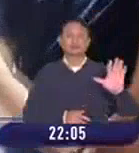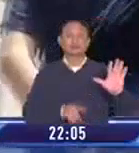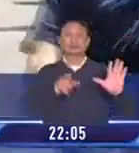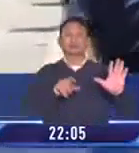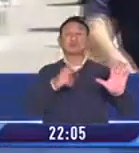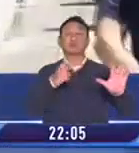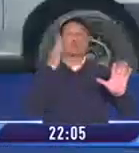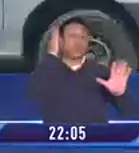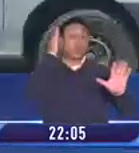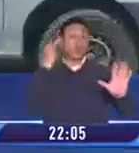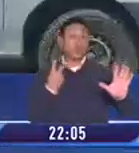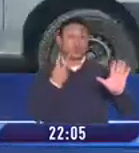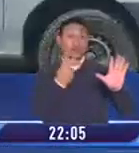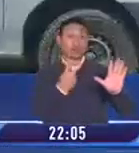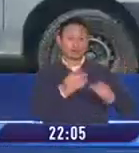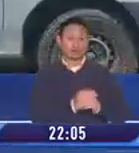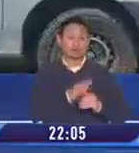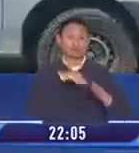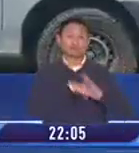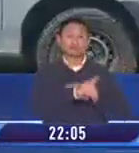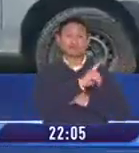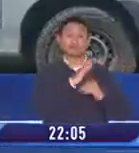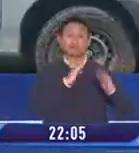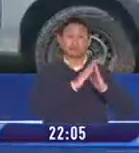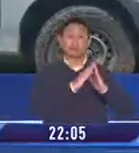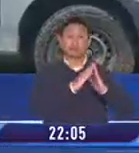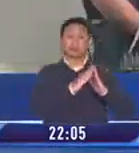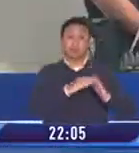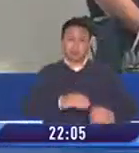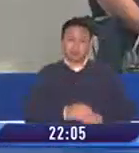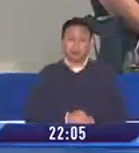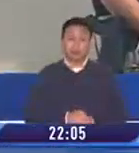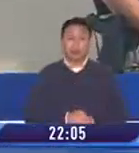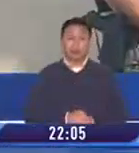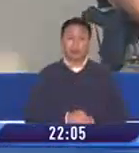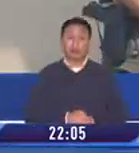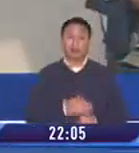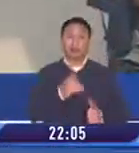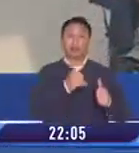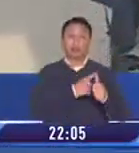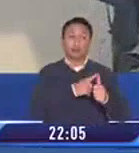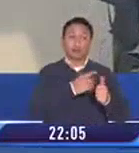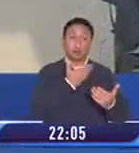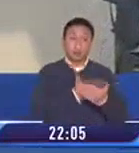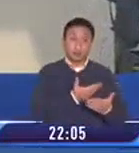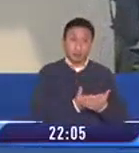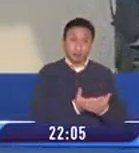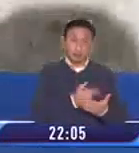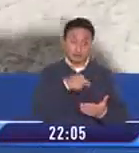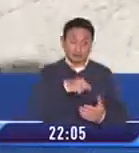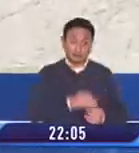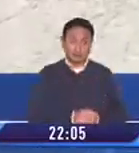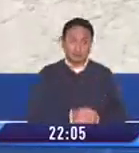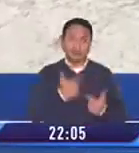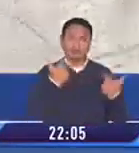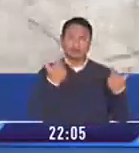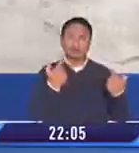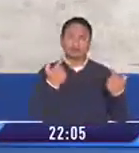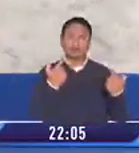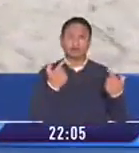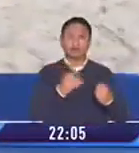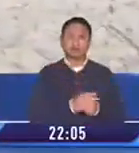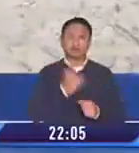2 mujeres se encontraban dentro de este domicilio, donde a más de varias evidencias encontraron armas de fuego y